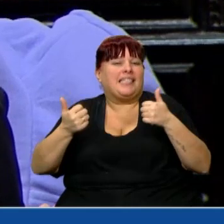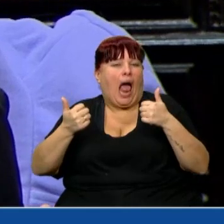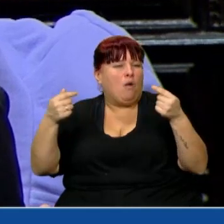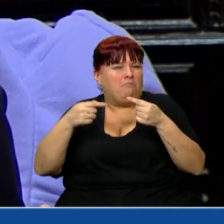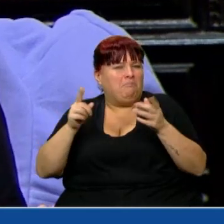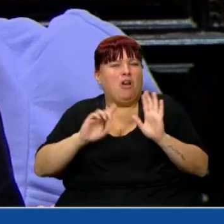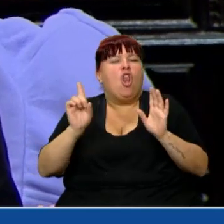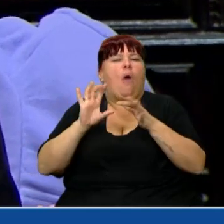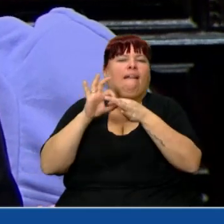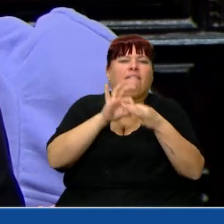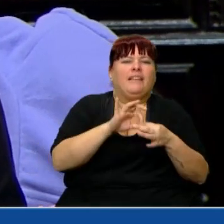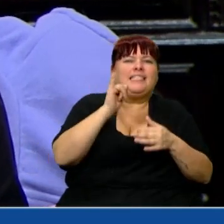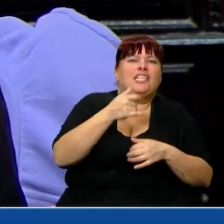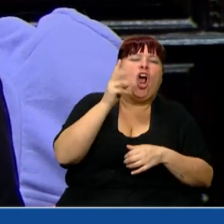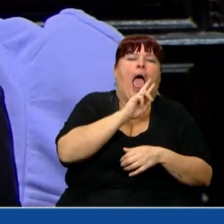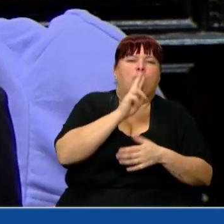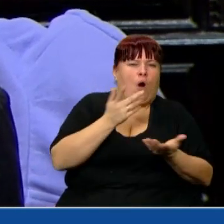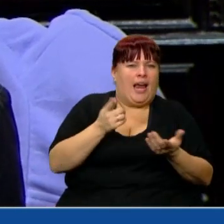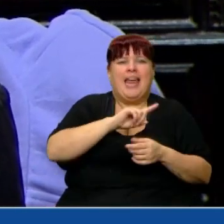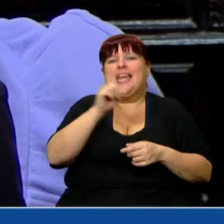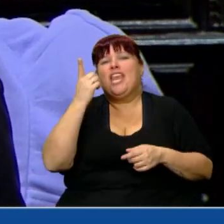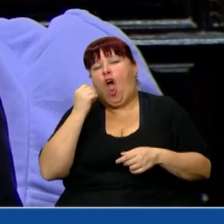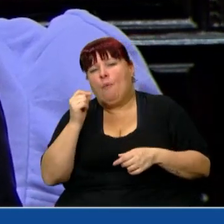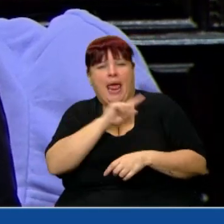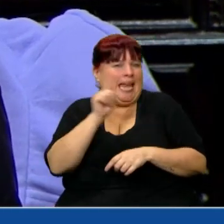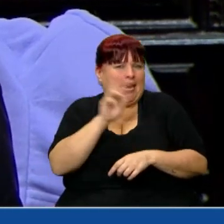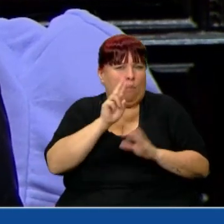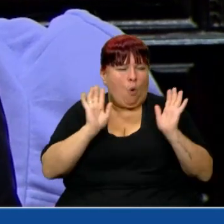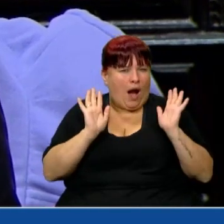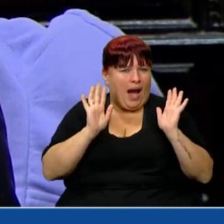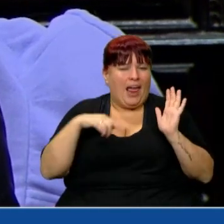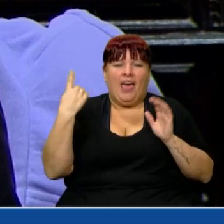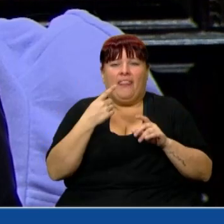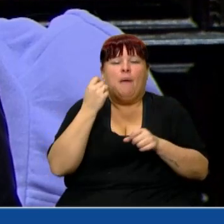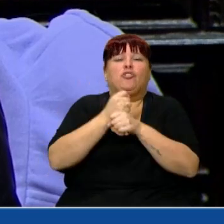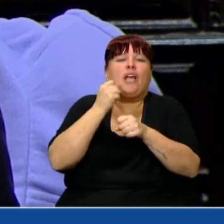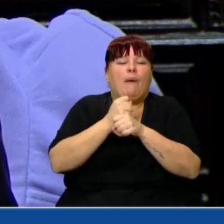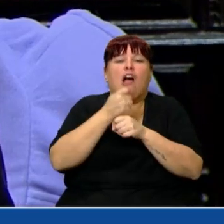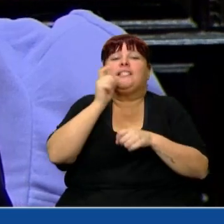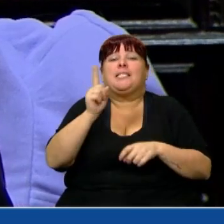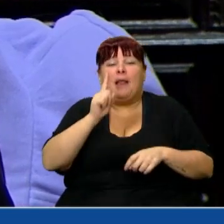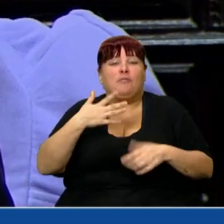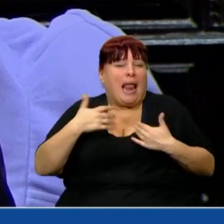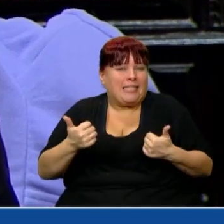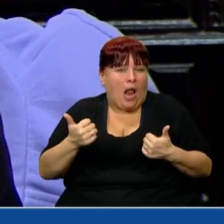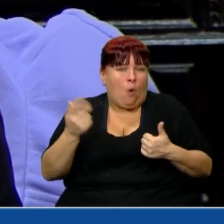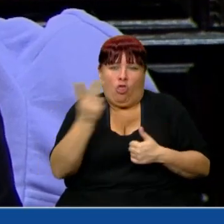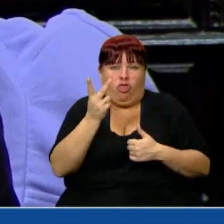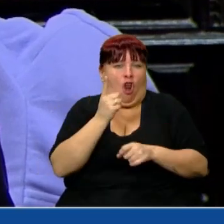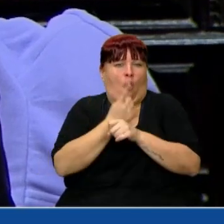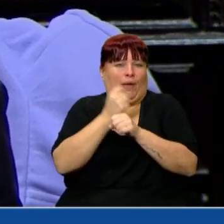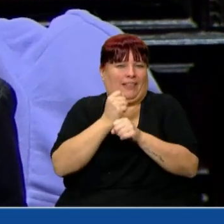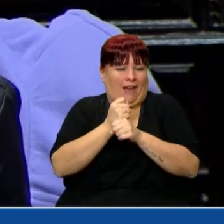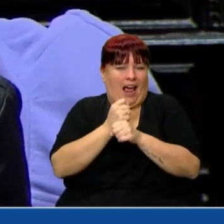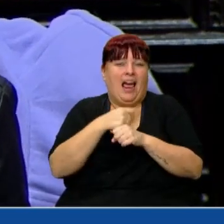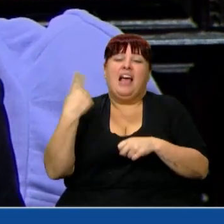no tiene que estar relacionado con el género. Ni varones ni mujeres tenemos que hacer actividades que son riesgosas para nuestra salud.